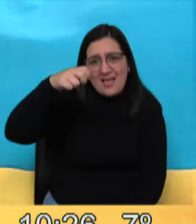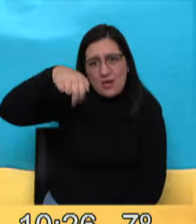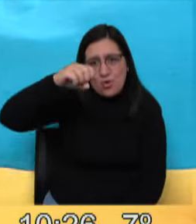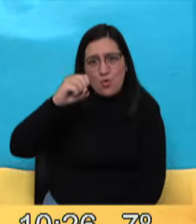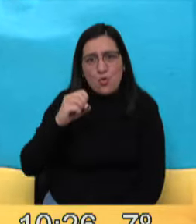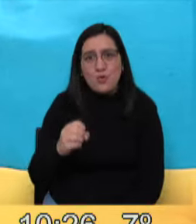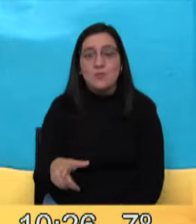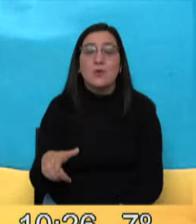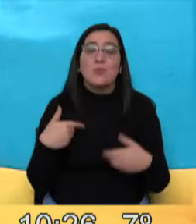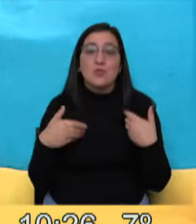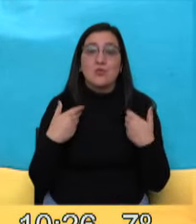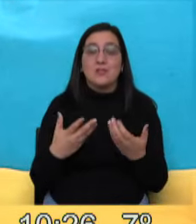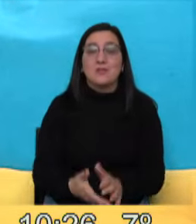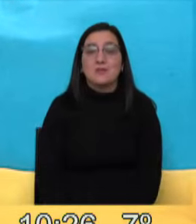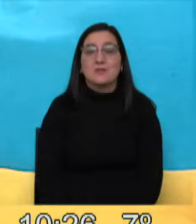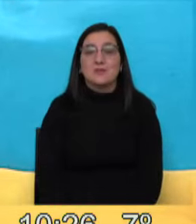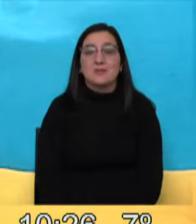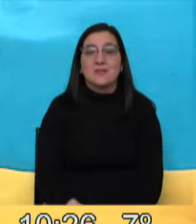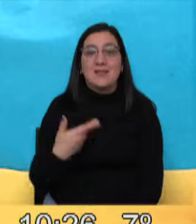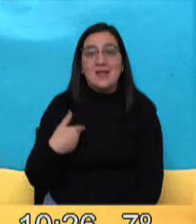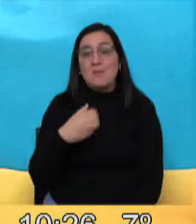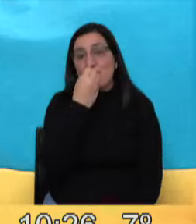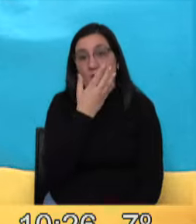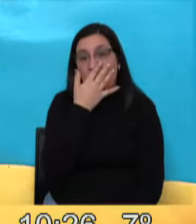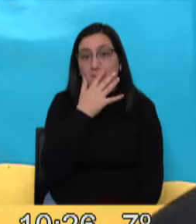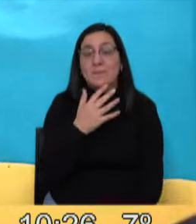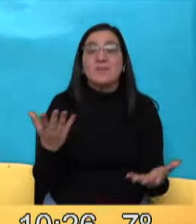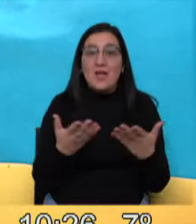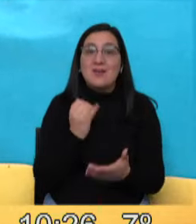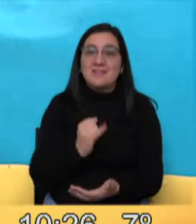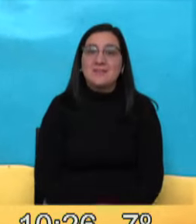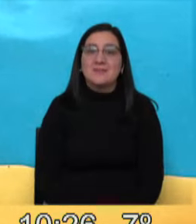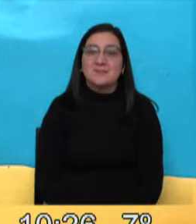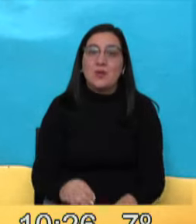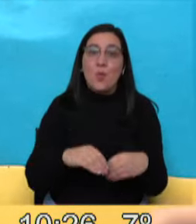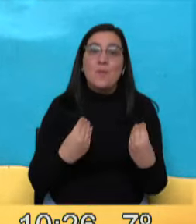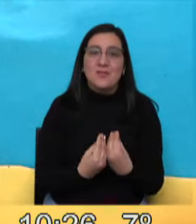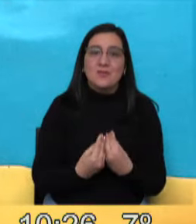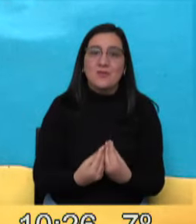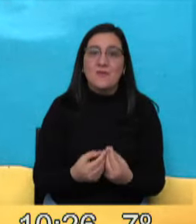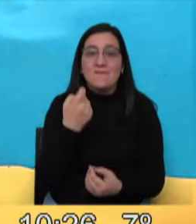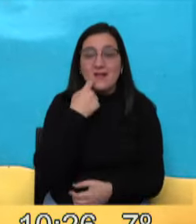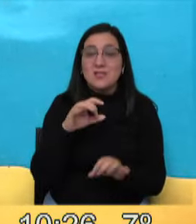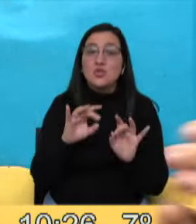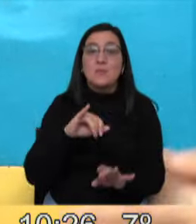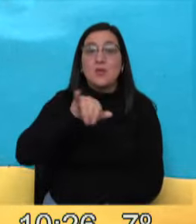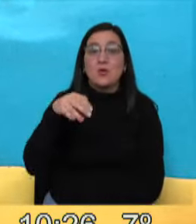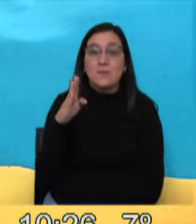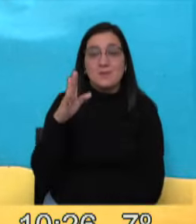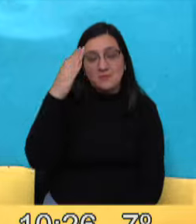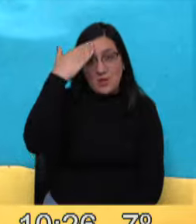día. Contento de estar acá, Flor. Te extrañamos. Sí, bien. Yo también te extrañé. Ahora sí está todo el equipo. Falta solo JP. Le mandamos un